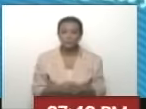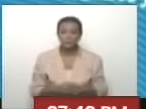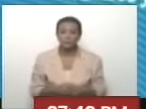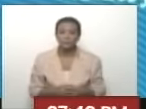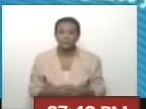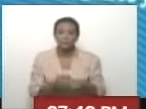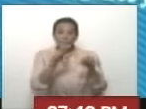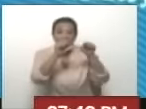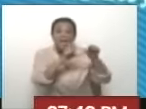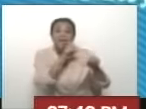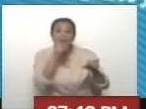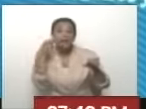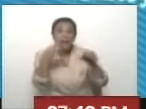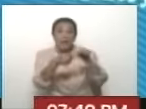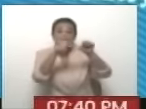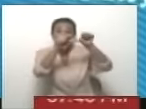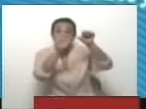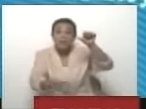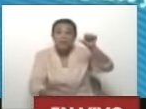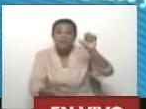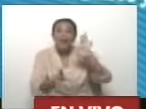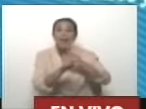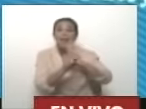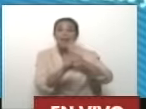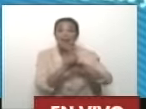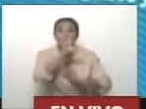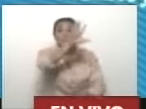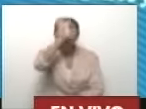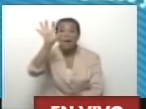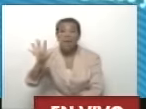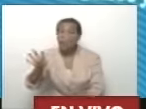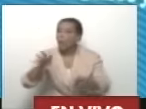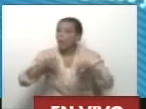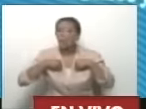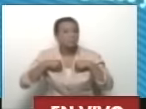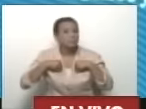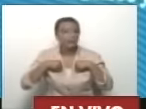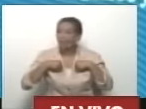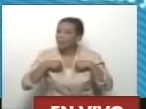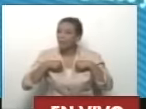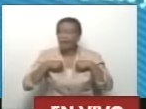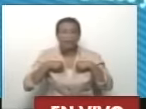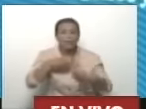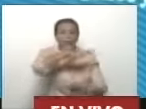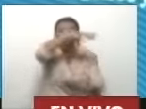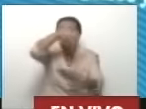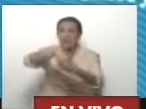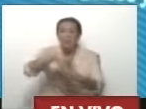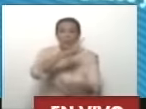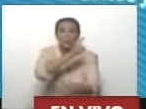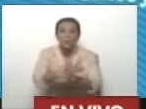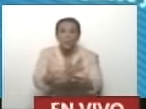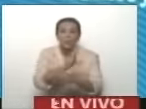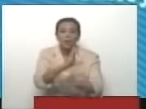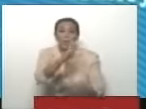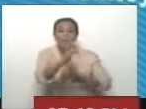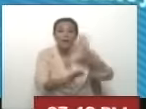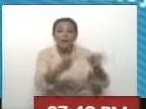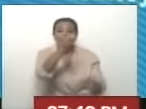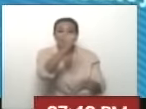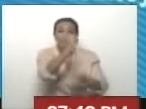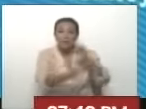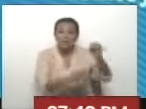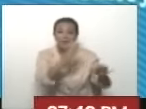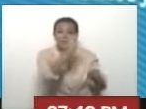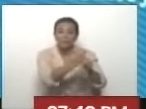La lista de países que legalmente no reconocen la jurisdicción obligatoria de la Corte Internacional